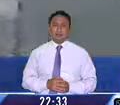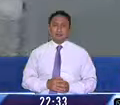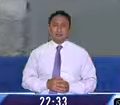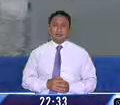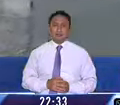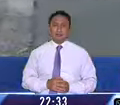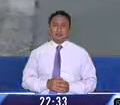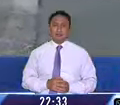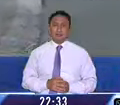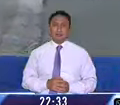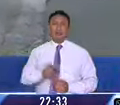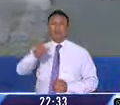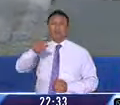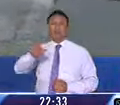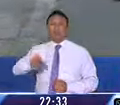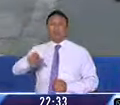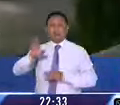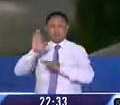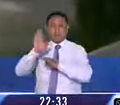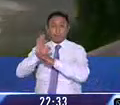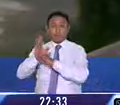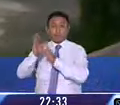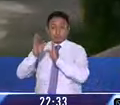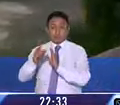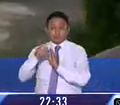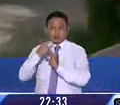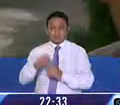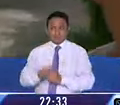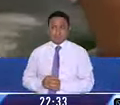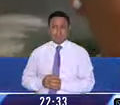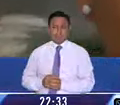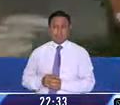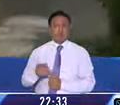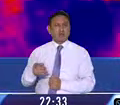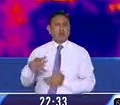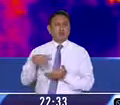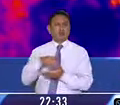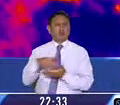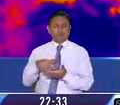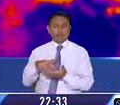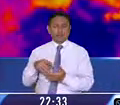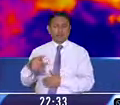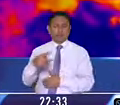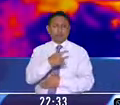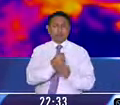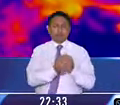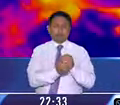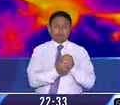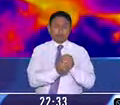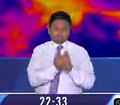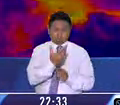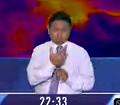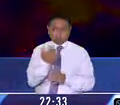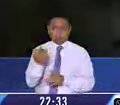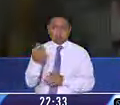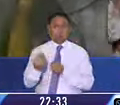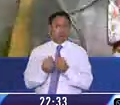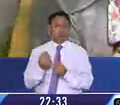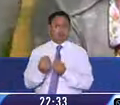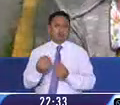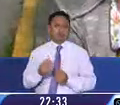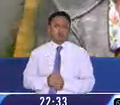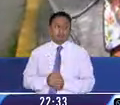Los testimonios de varios rumiñahuenses dejan cierta incertidumbre sobre cómo se debe actuar ante la posible erupción del coloso.